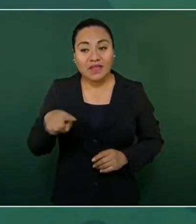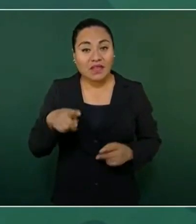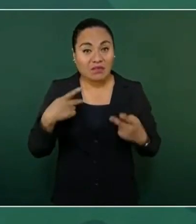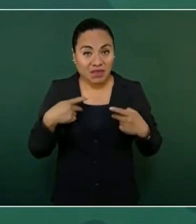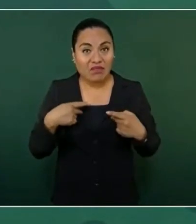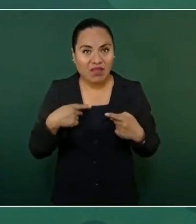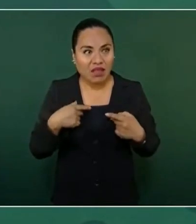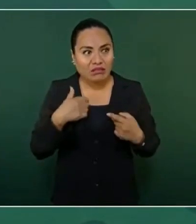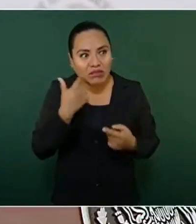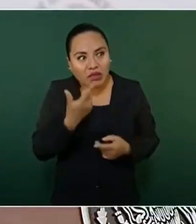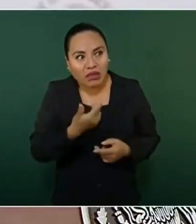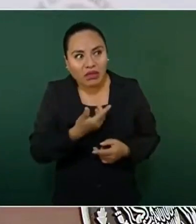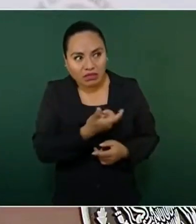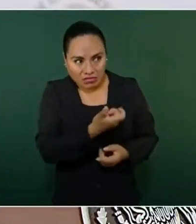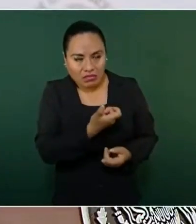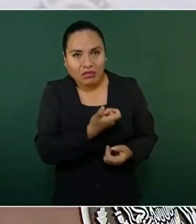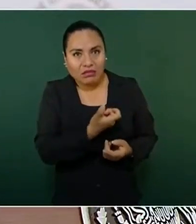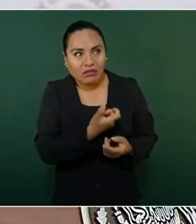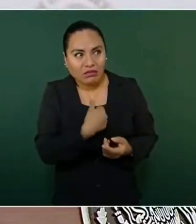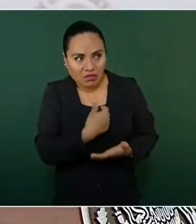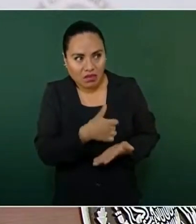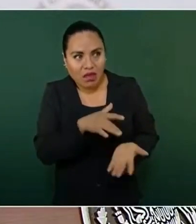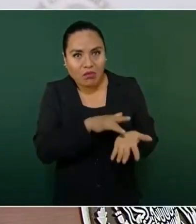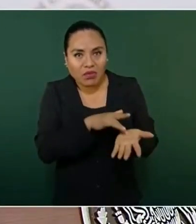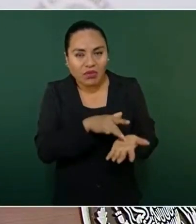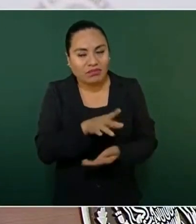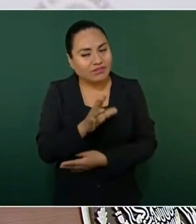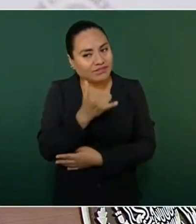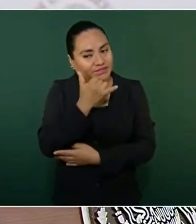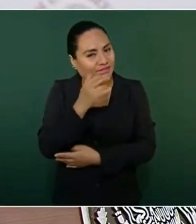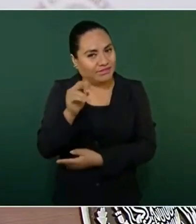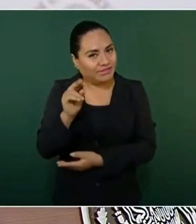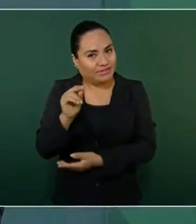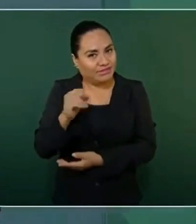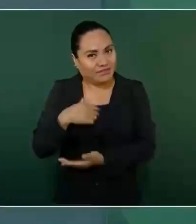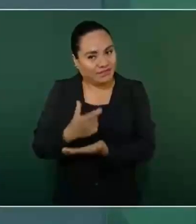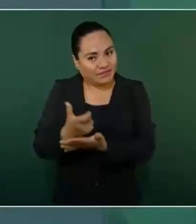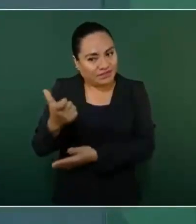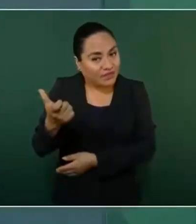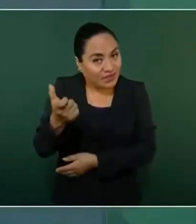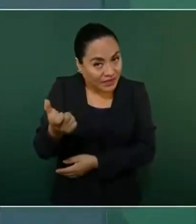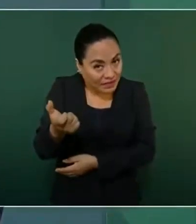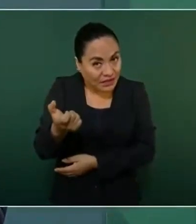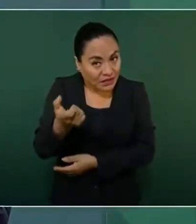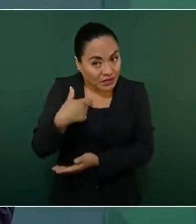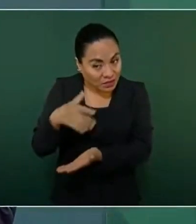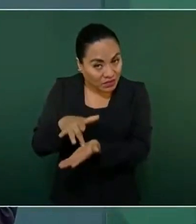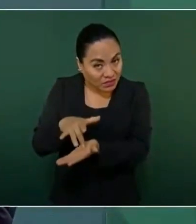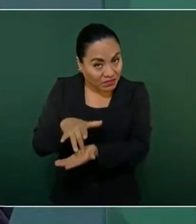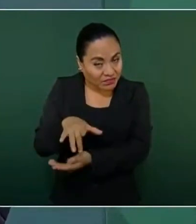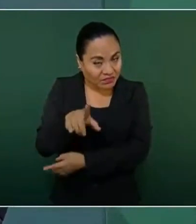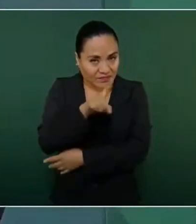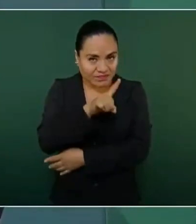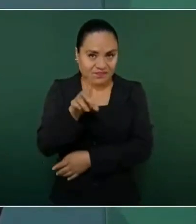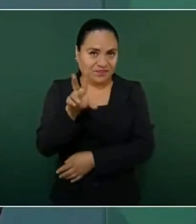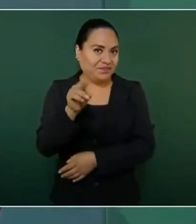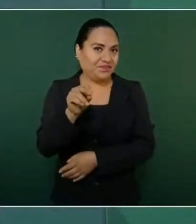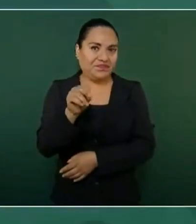esperando, porque nosotros no